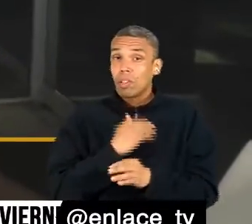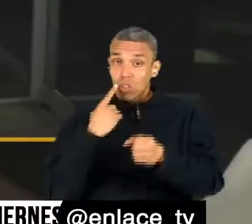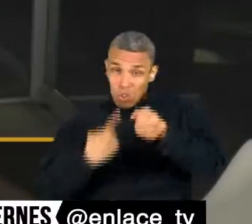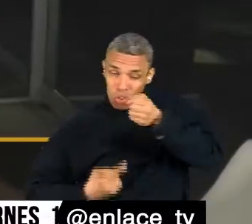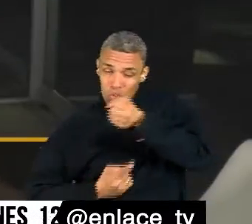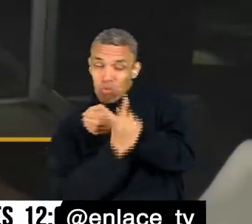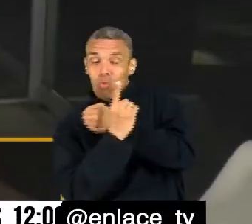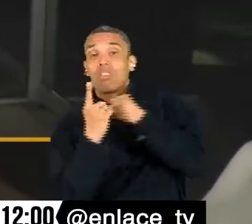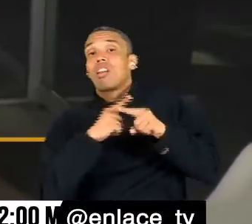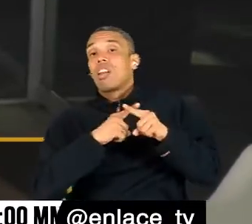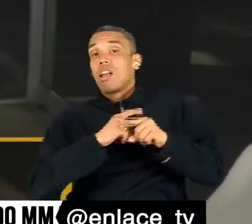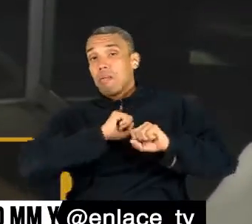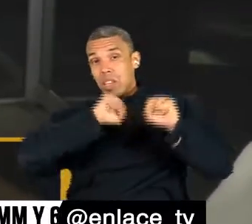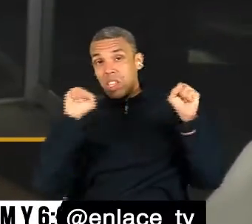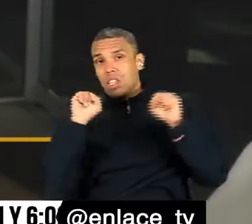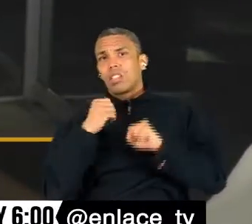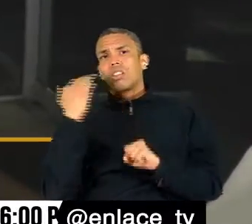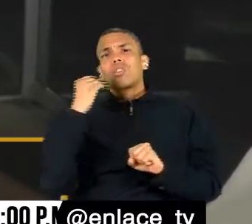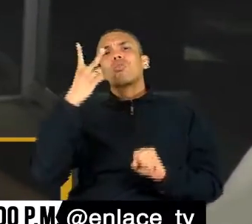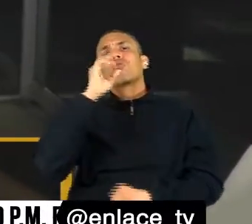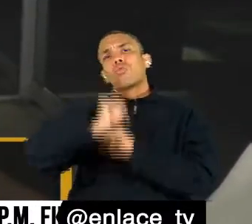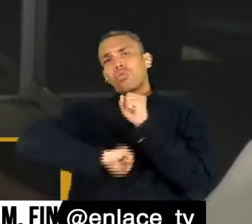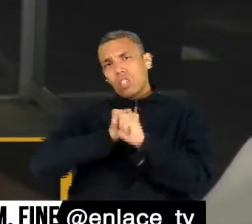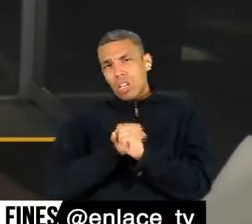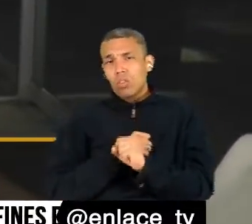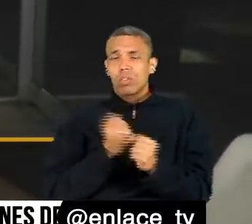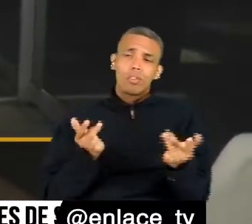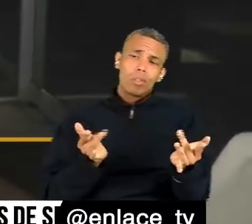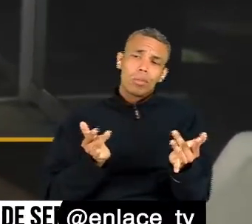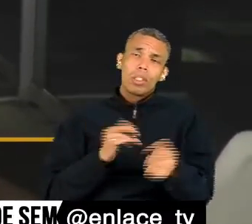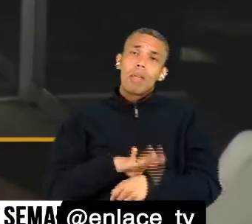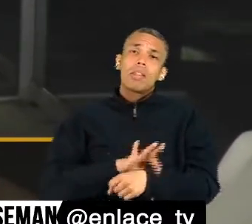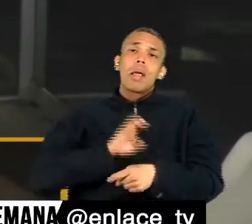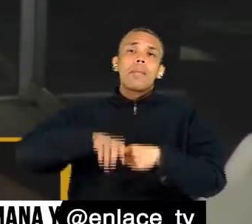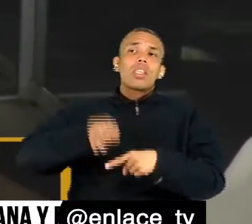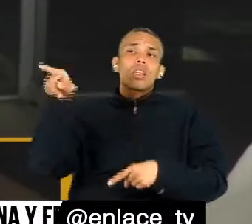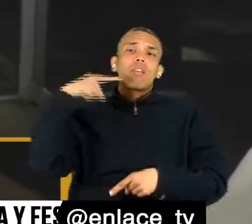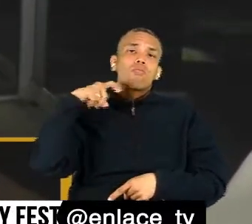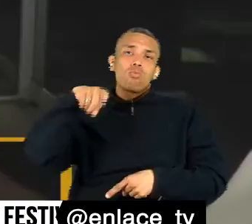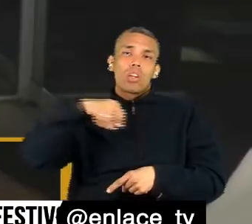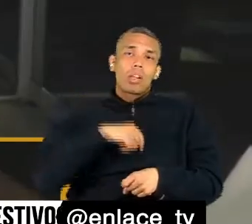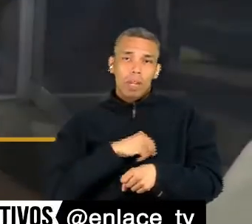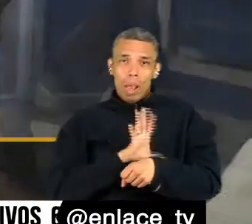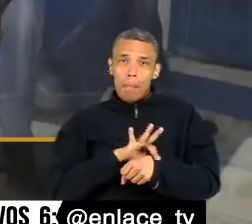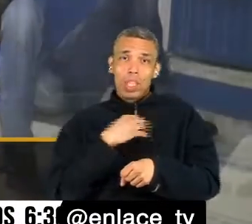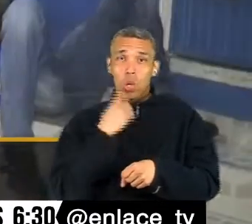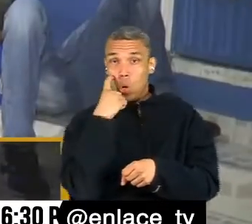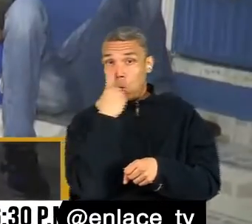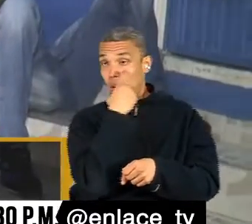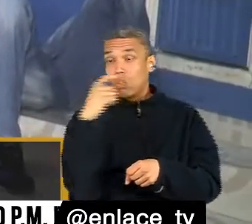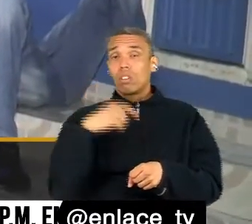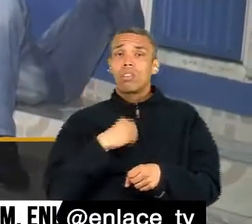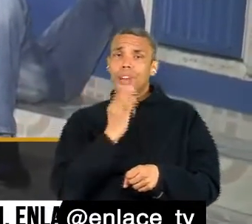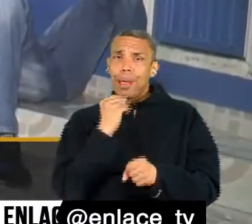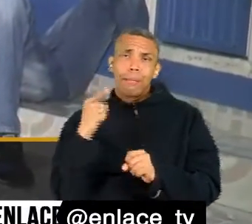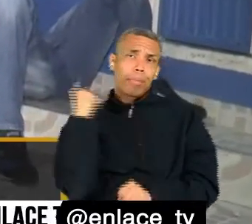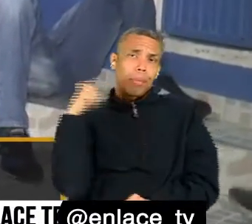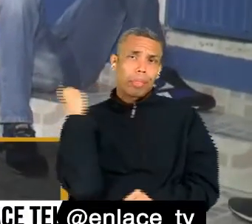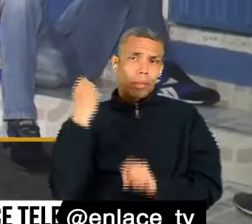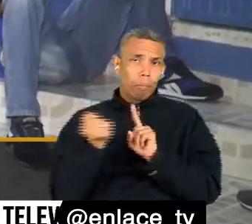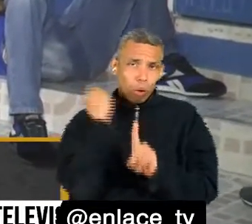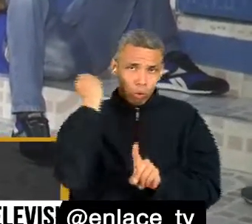Tengo 2 años esperando una orden para Bucaramanga con el neurotamólogo y esta es la fecha, no me quieren dar la orden. Al término de la jornada